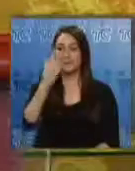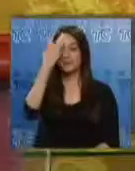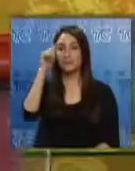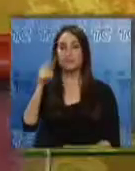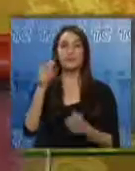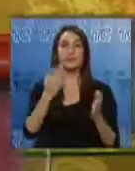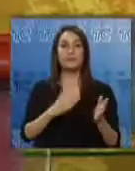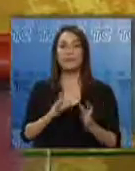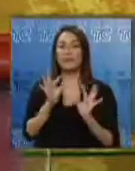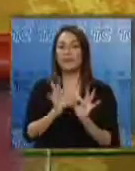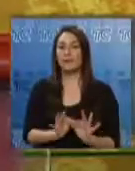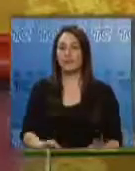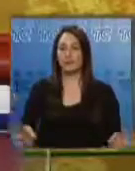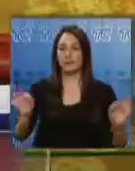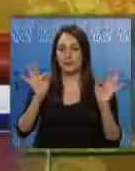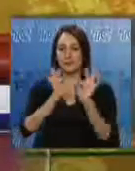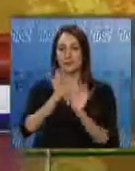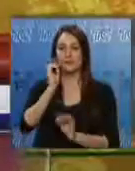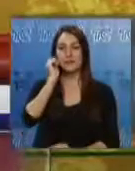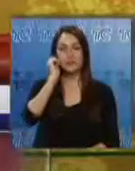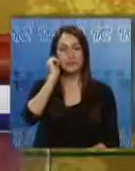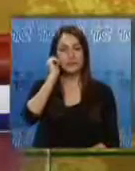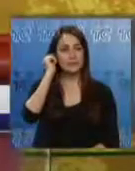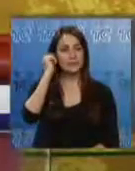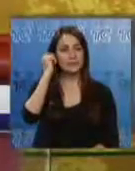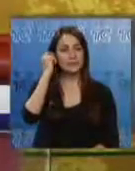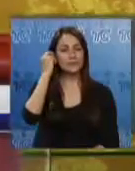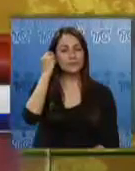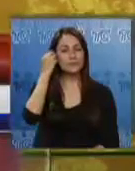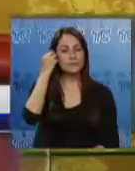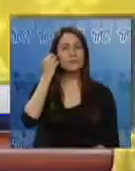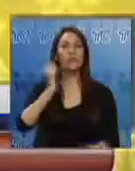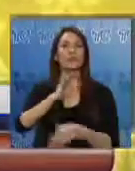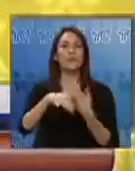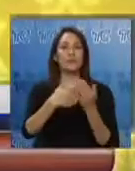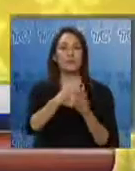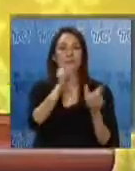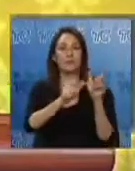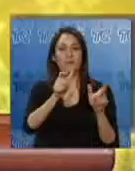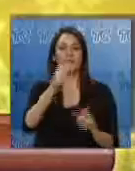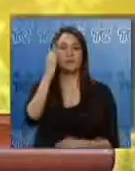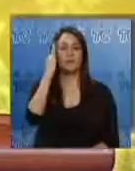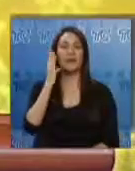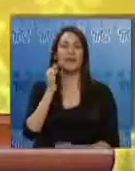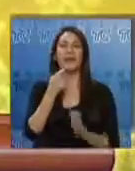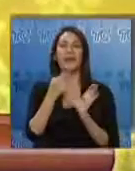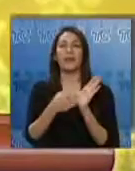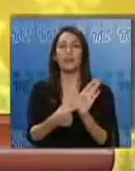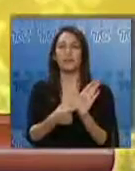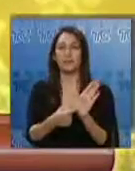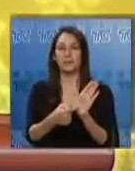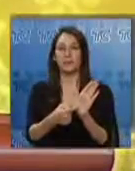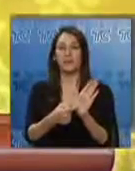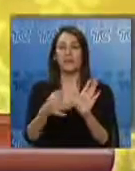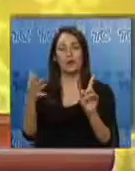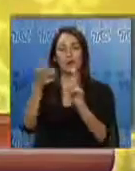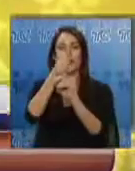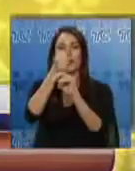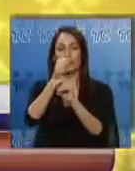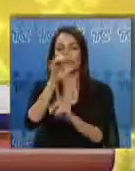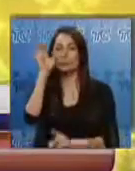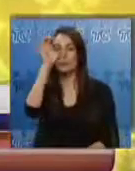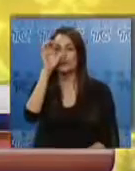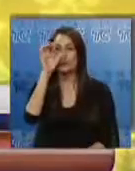característica fundamental de todos los artistas y científicos que son ejemplares en cuanto a logros, búsquedas